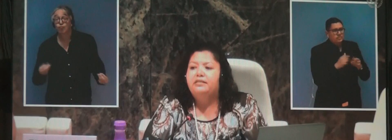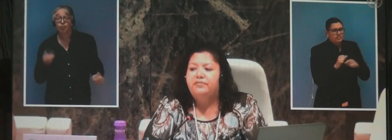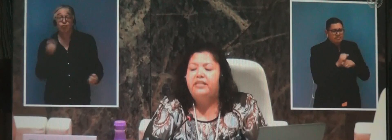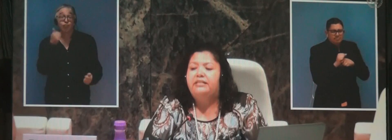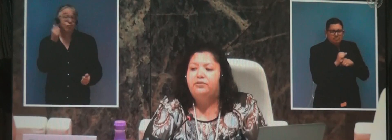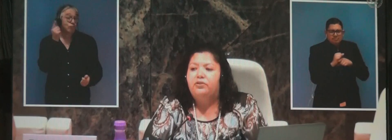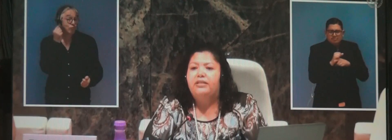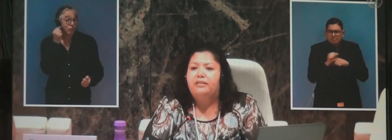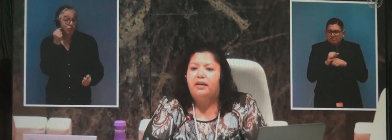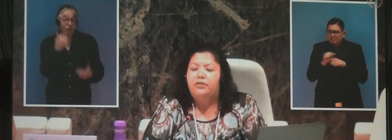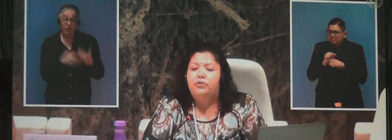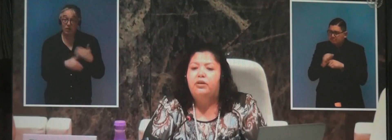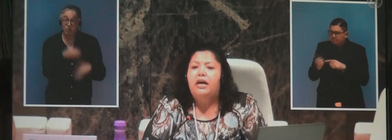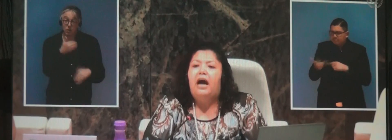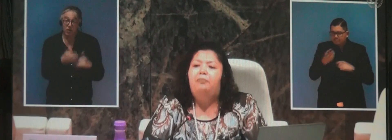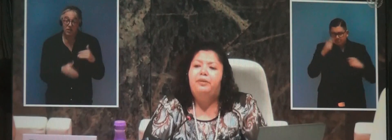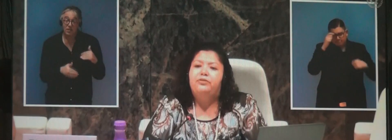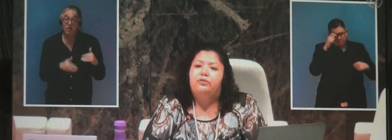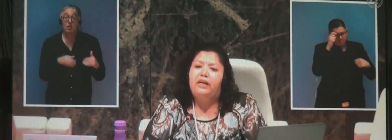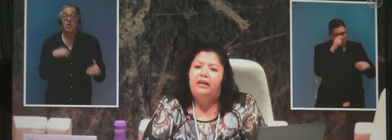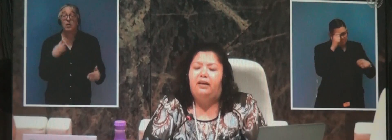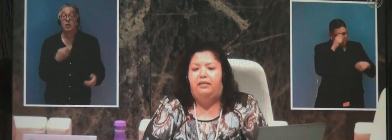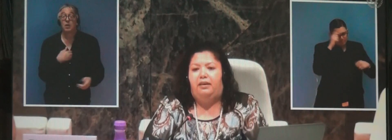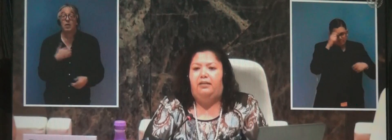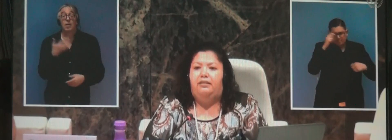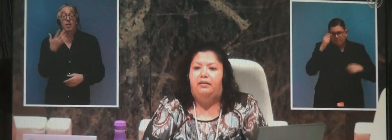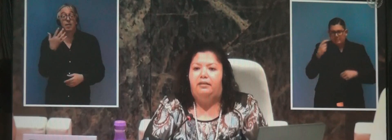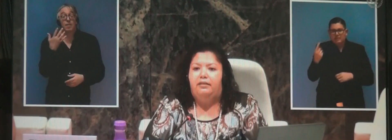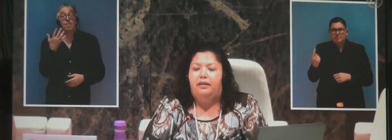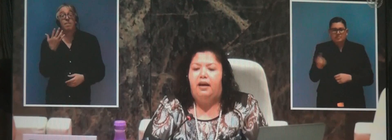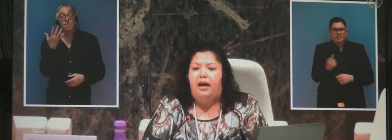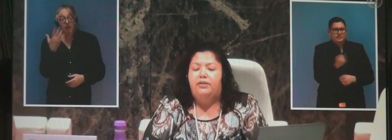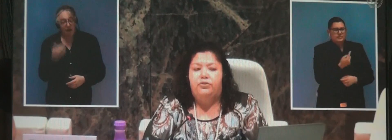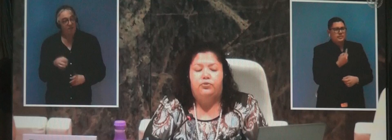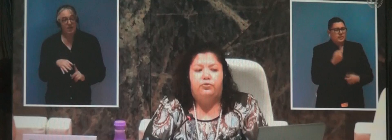de sensibilización que se ha hecho al personal que atiende